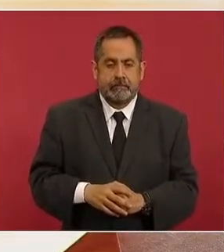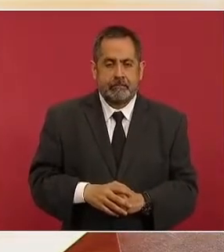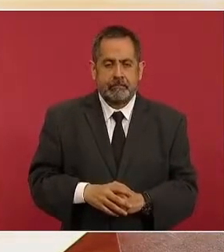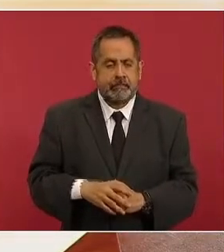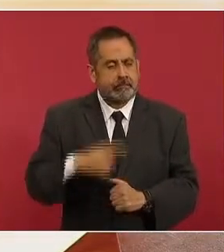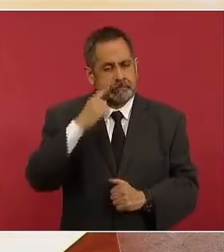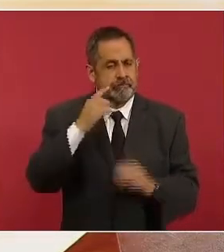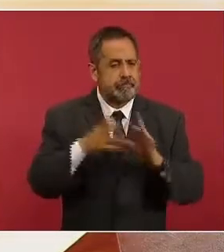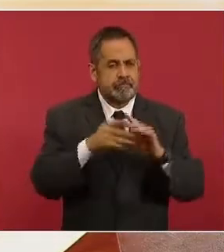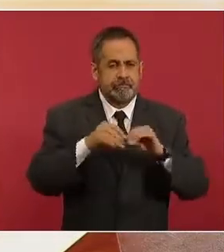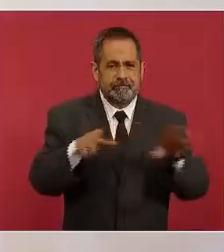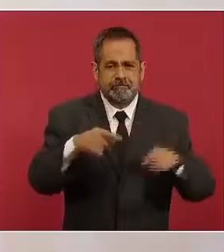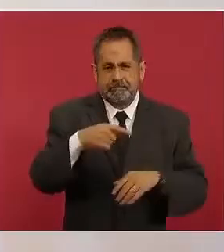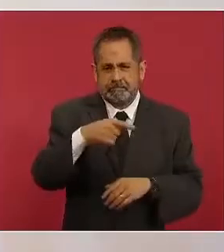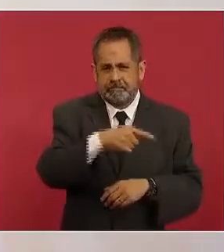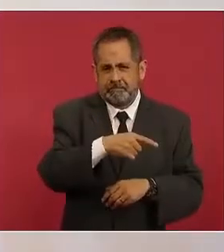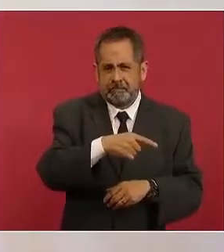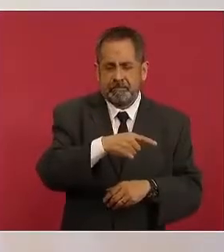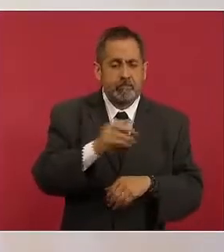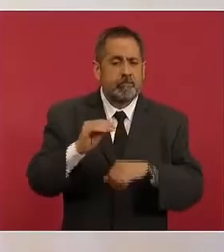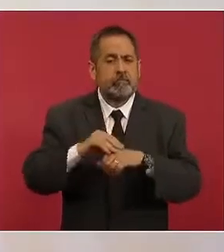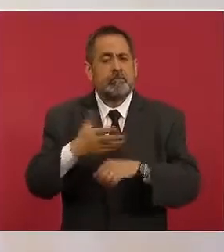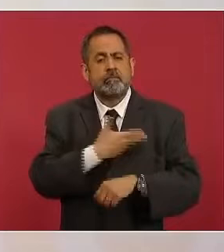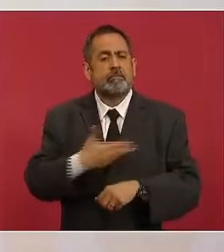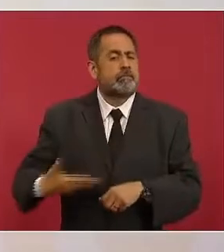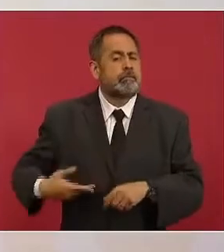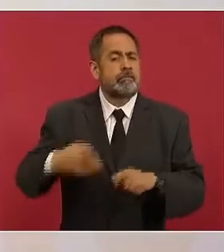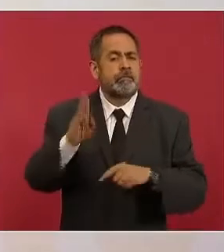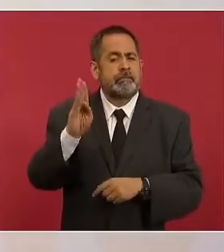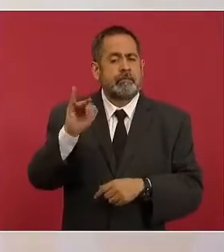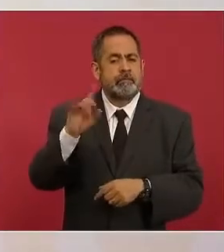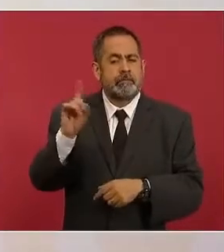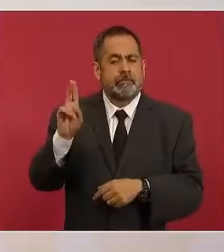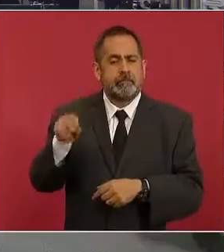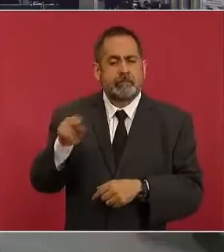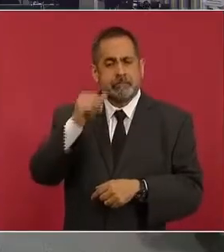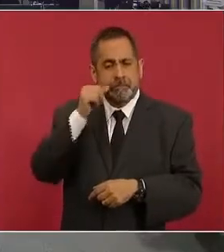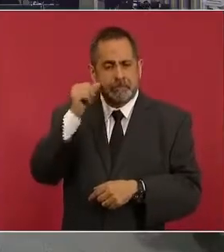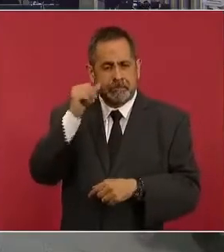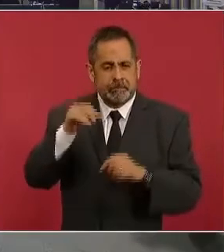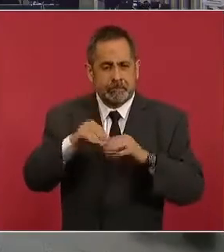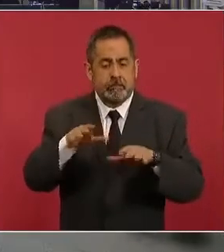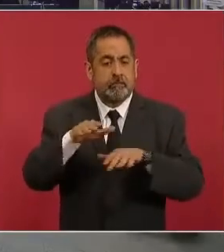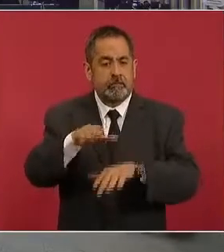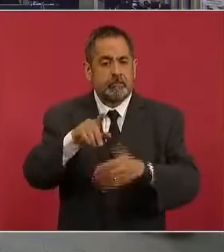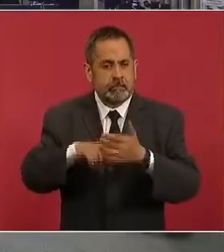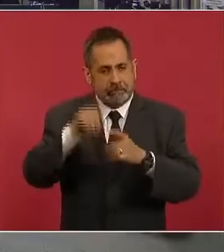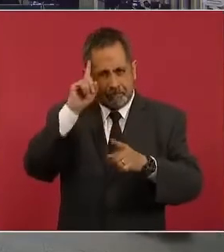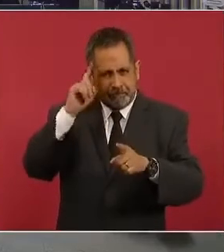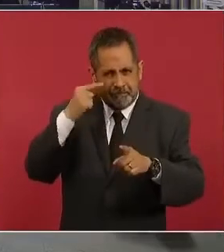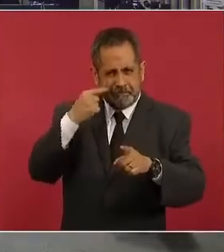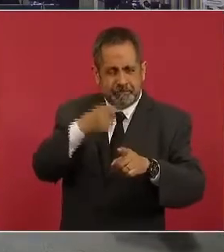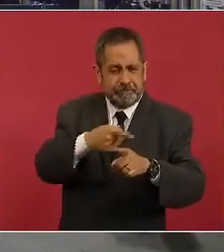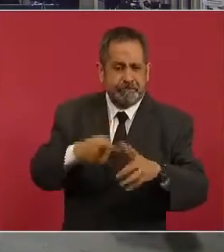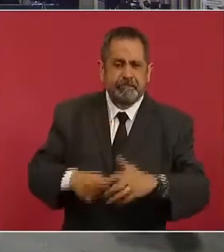Miren lo que puso el presidente Biden. Te mandé el...